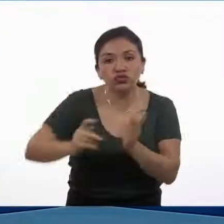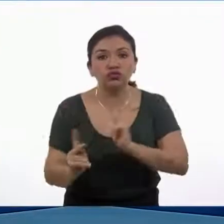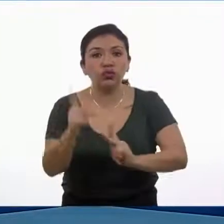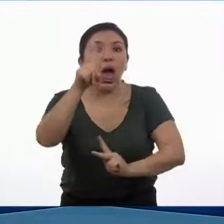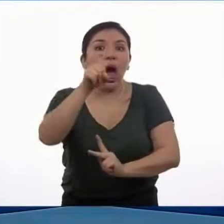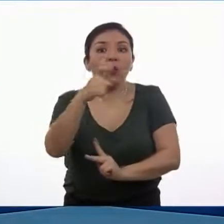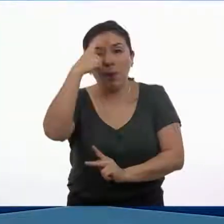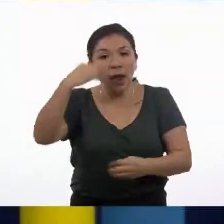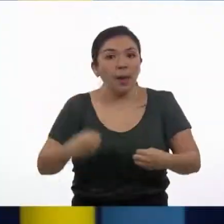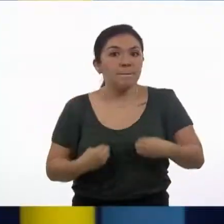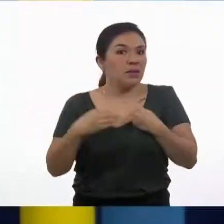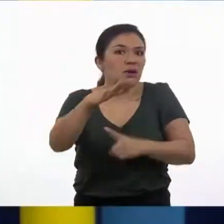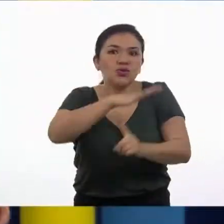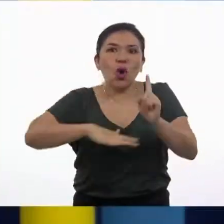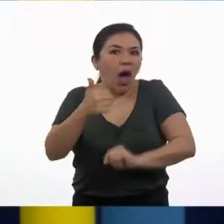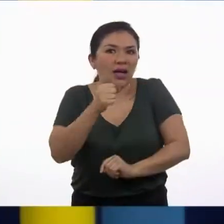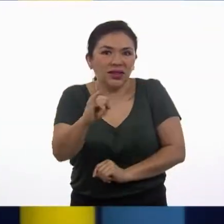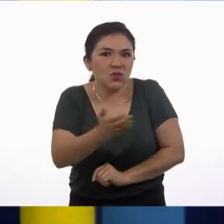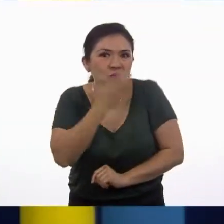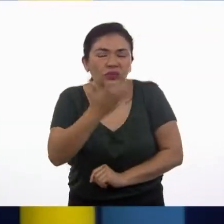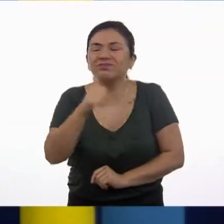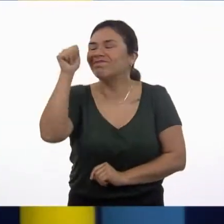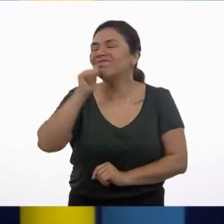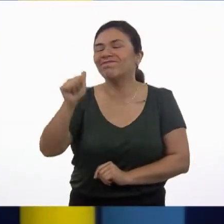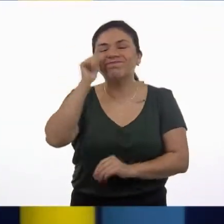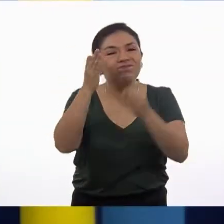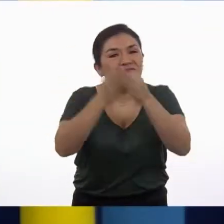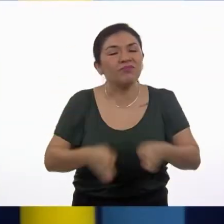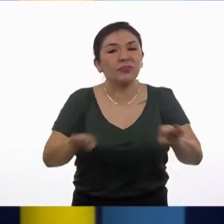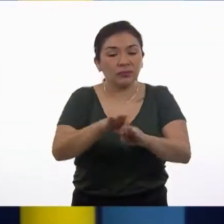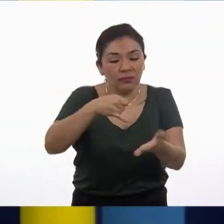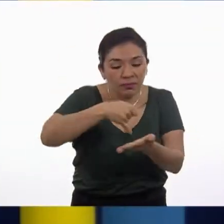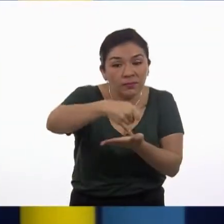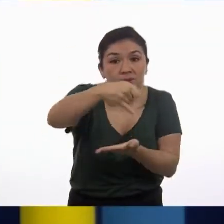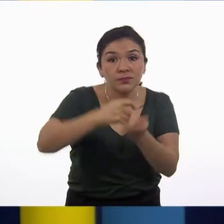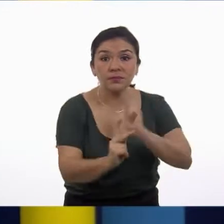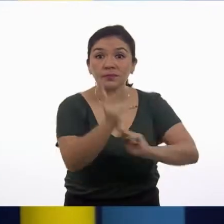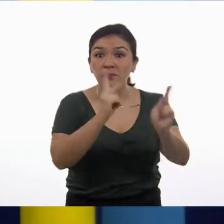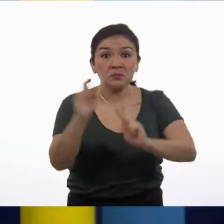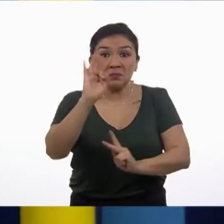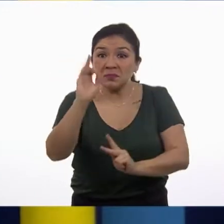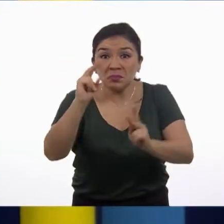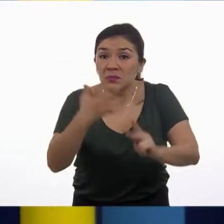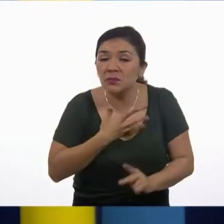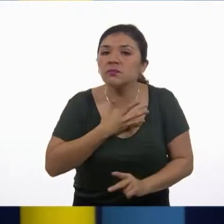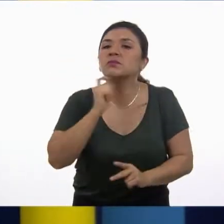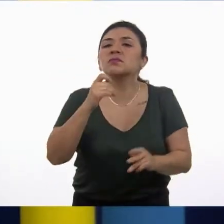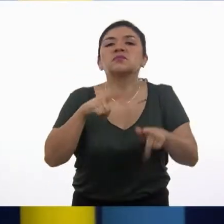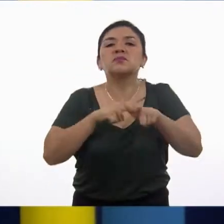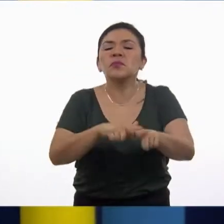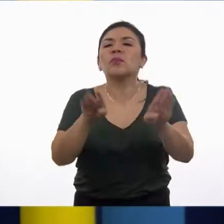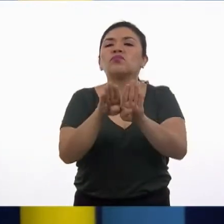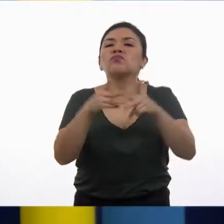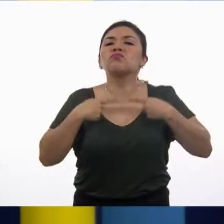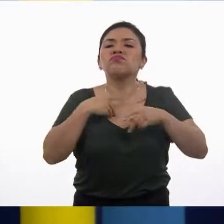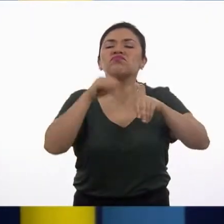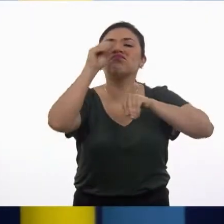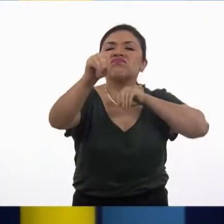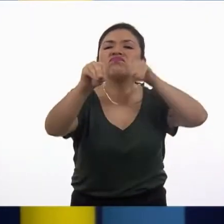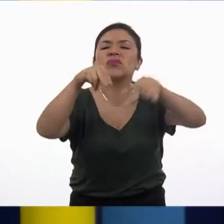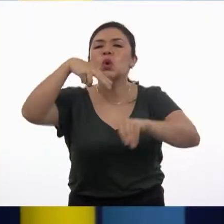agua para sobrevivir. Claro, siempre la importancia de la agricultura. Sin ella seguiríamos siendo nómadas. ¿Y qué tanto perduraron